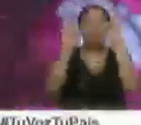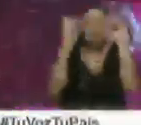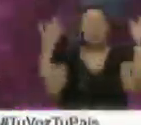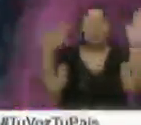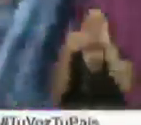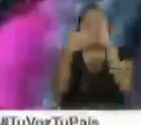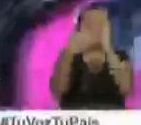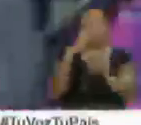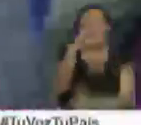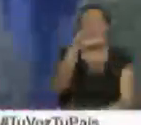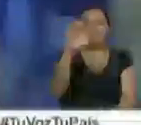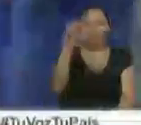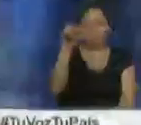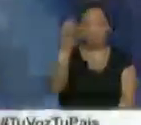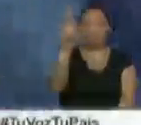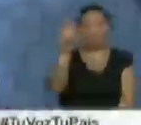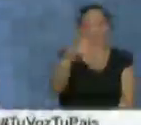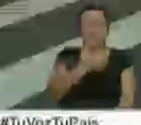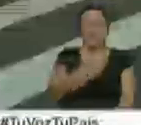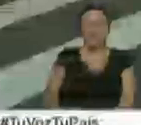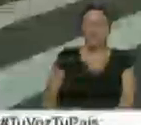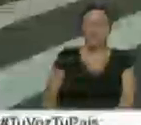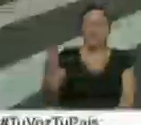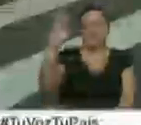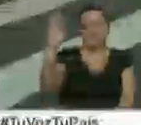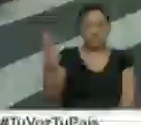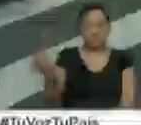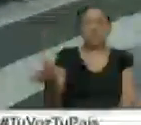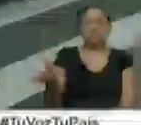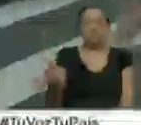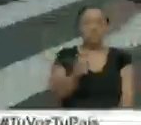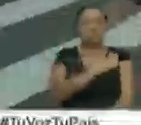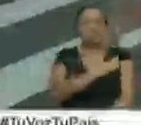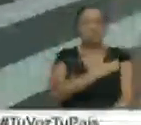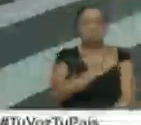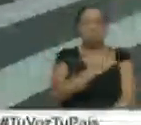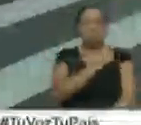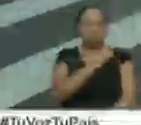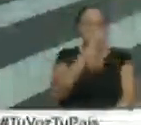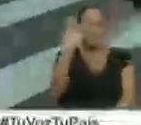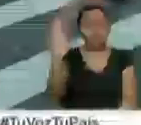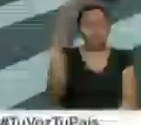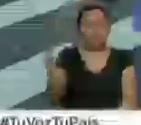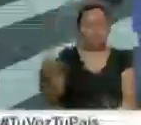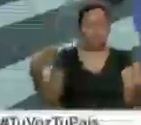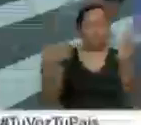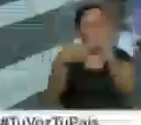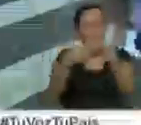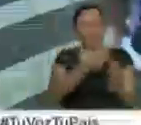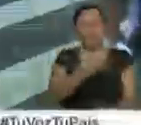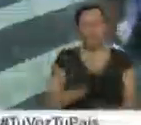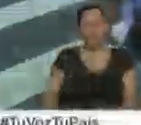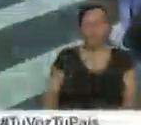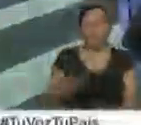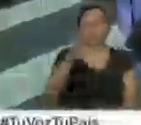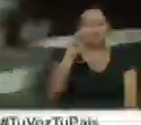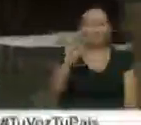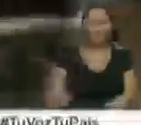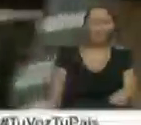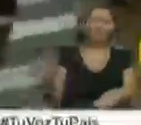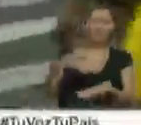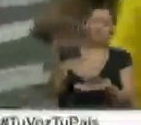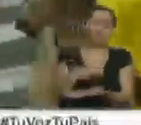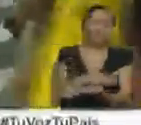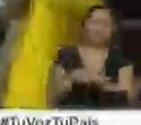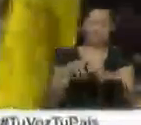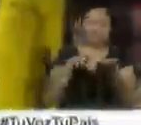Los brasileños protestaron el miércoles en ciudades como Sao Paulo y Brasilia contra el presidente Michel Temer, envuelto en un nuevo escándalo de